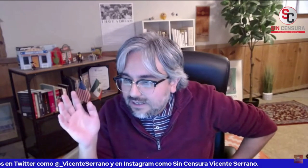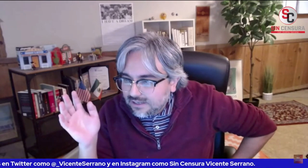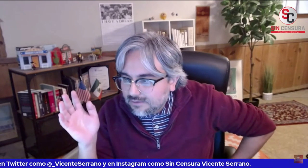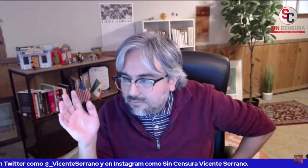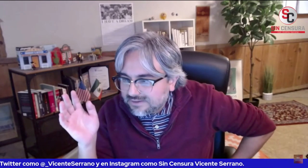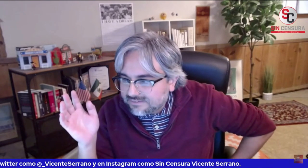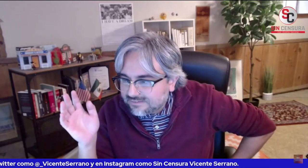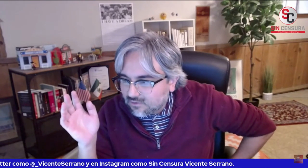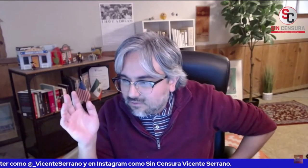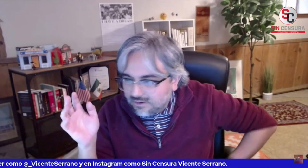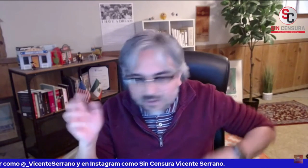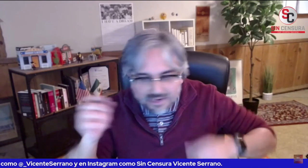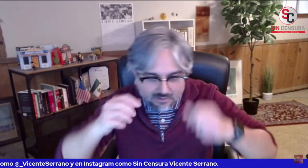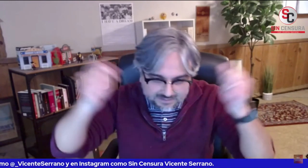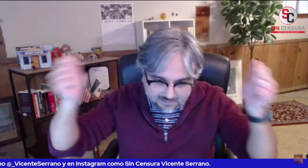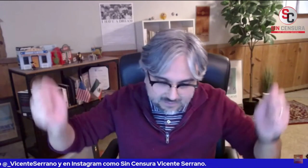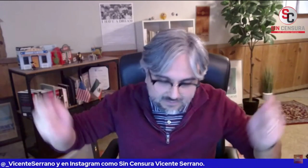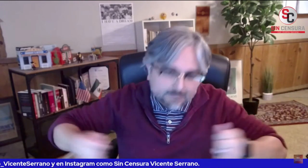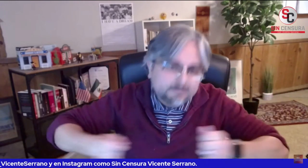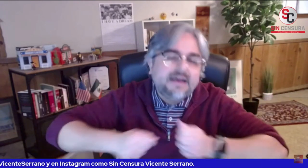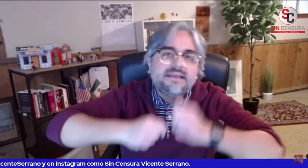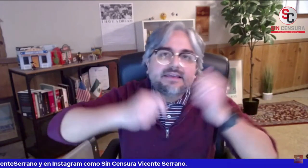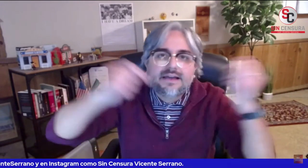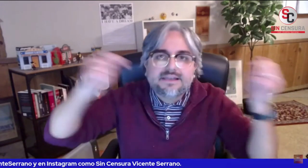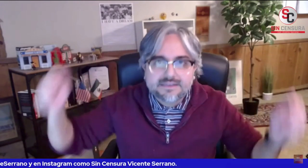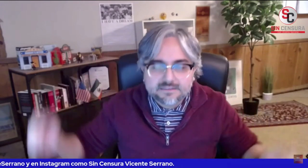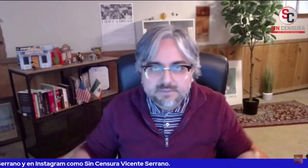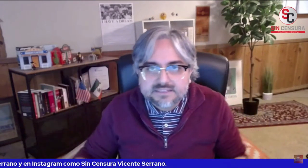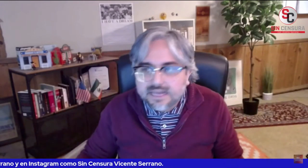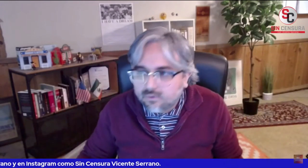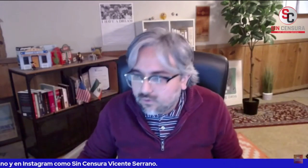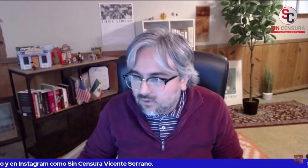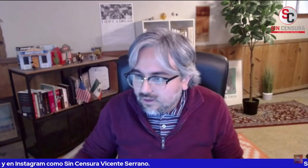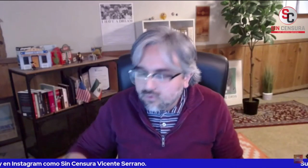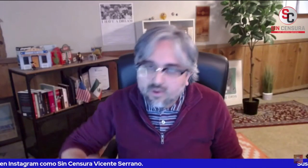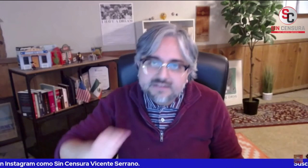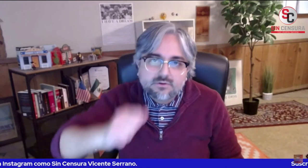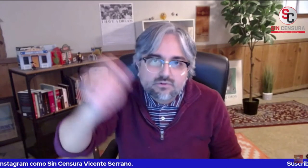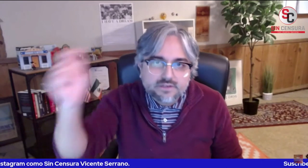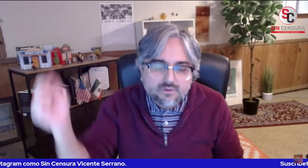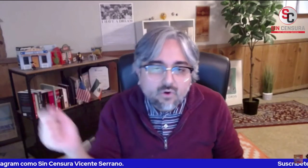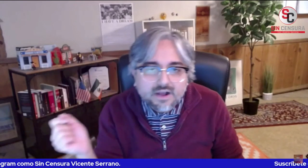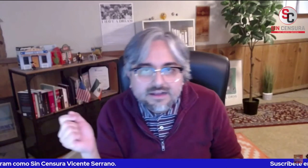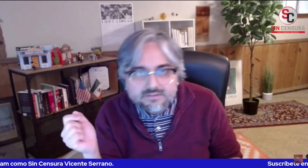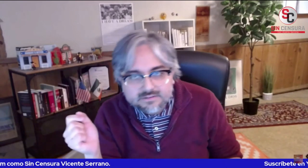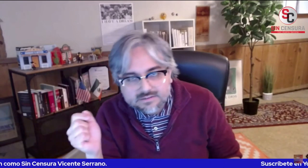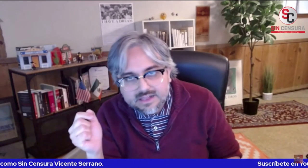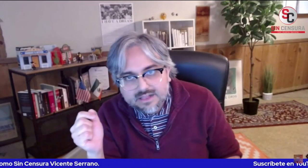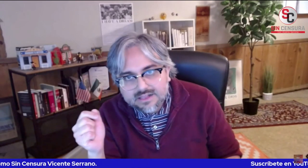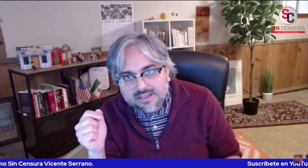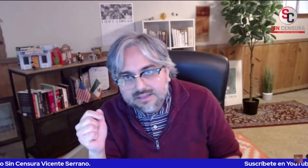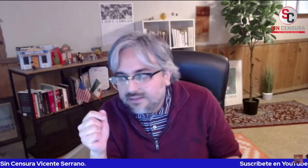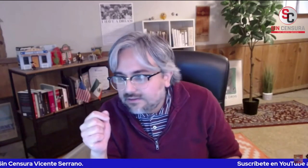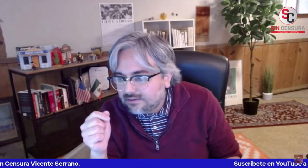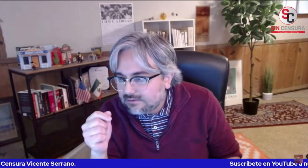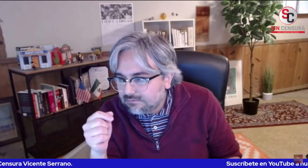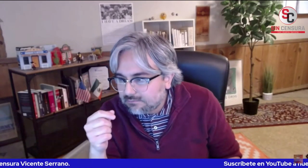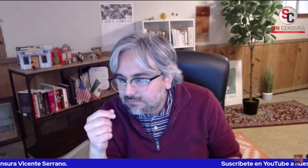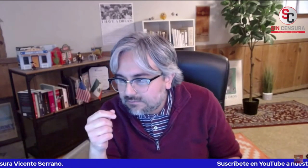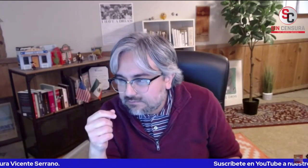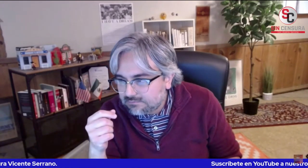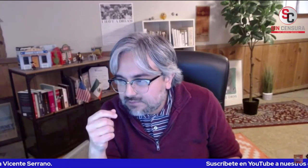Nacional, pues con igual, ¿no? Haciendo la faramalla y el espectáculo, con unas cruces rojas,